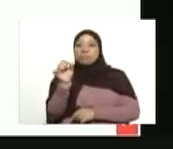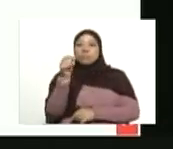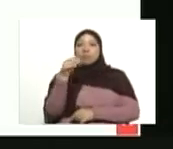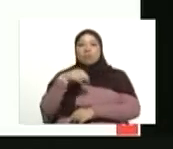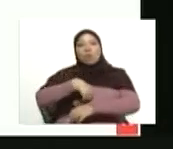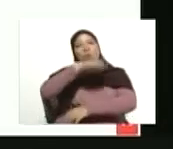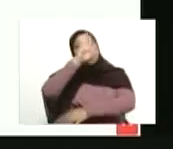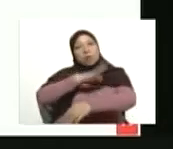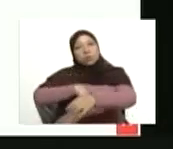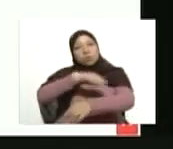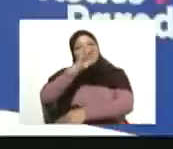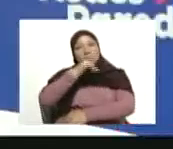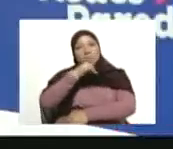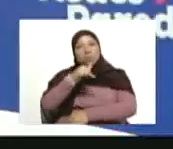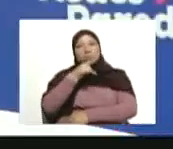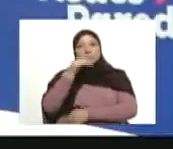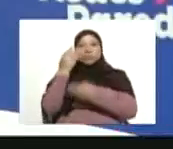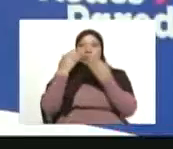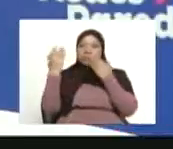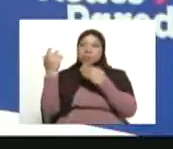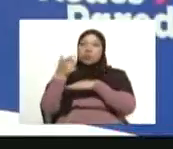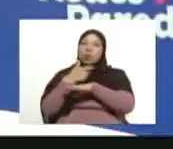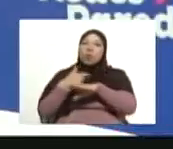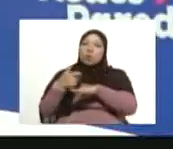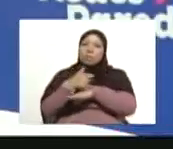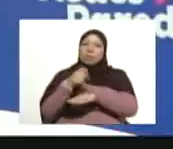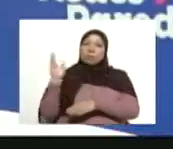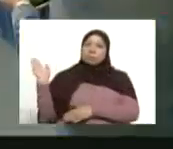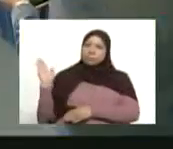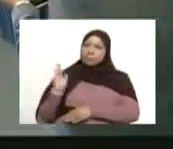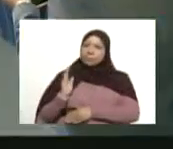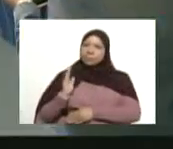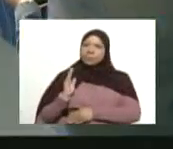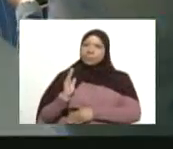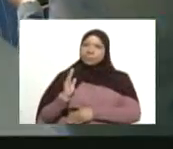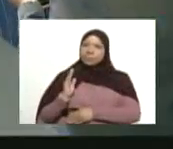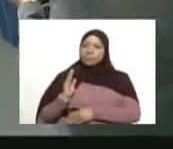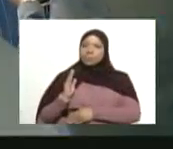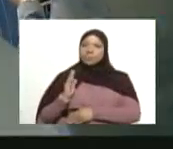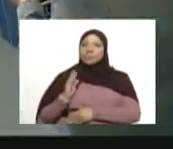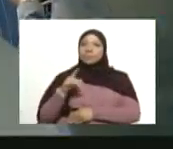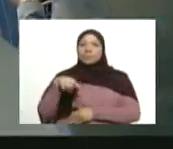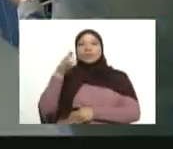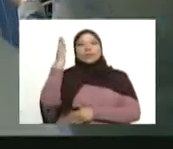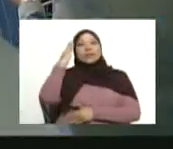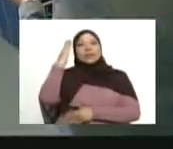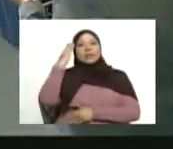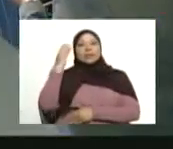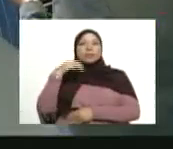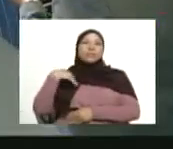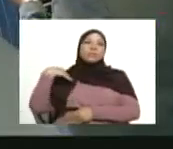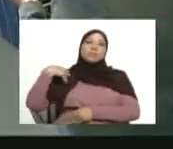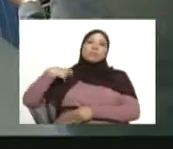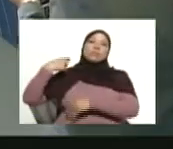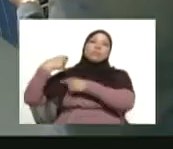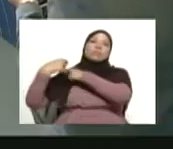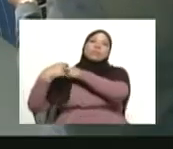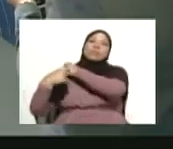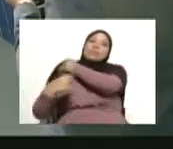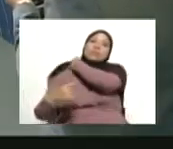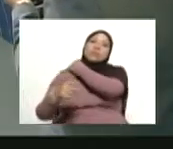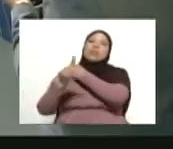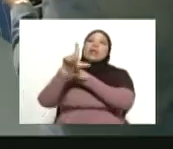Barcelona. Y creo que en Anzoátegui, aquí está el gobernador de Anzoátegui, Luis Marcano, Luis José. Dale un microfonito ahí a Luis